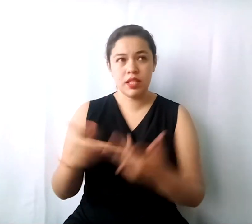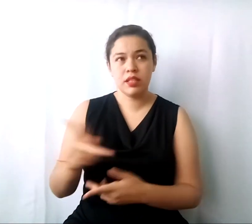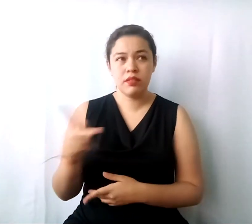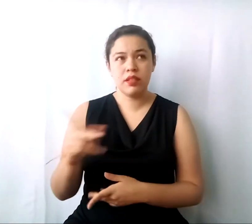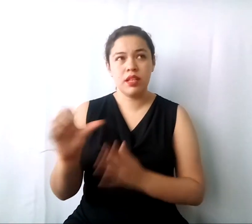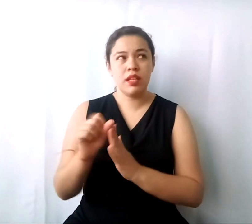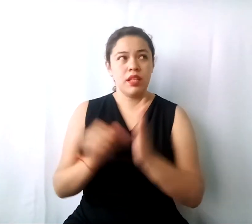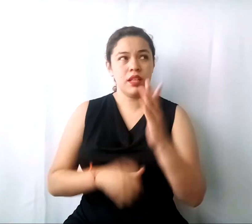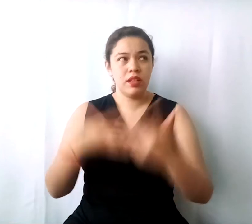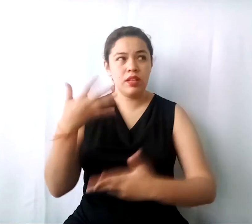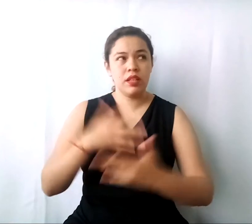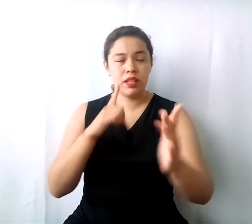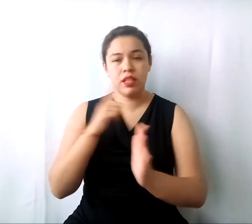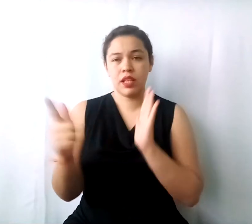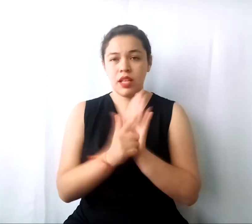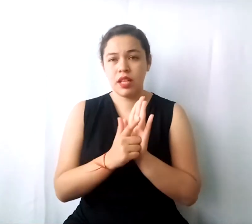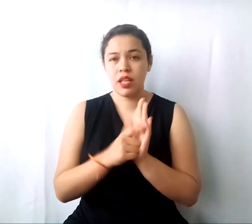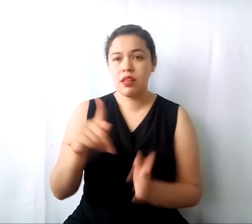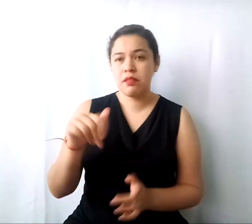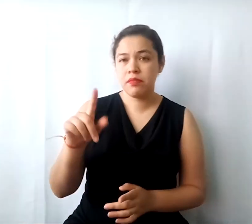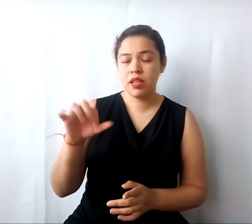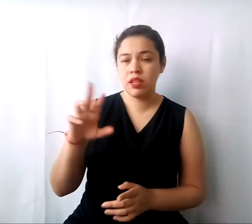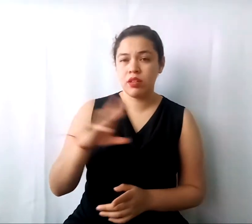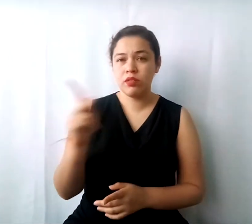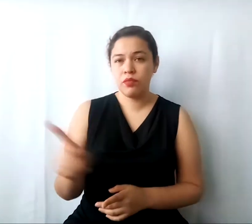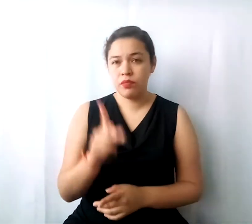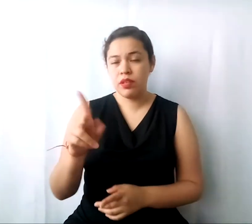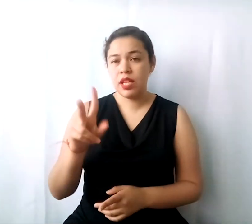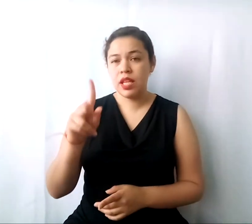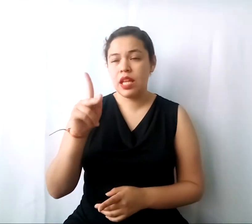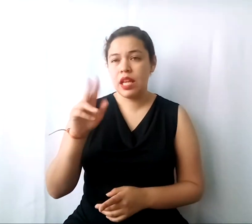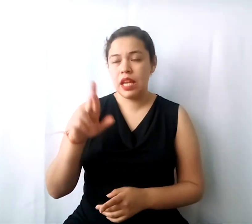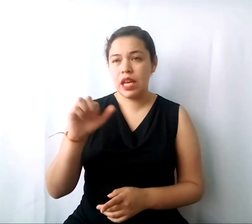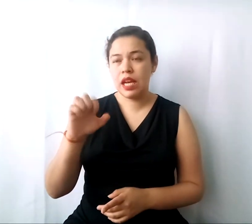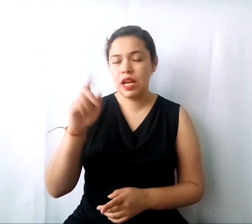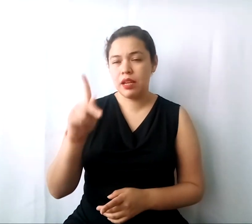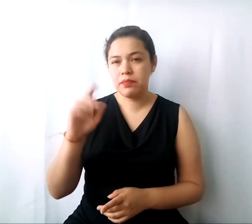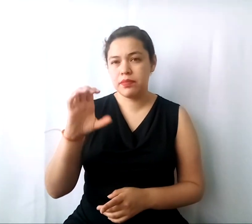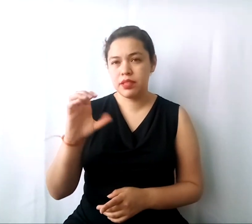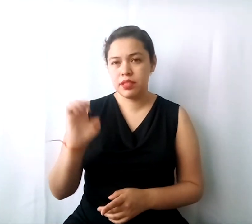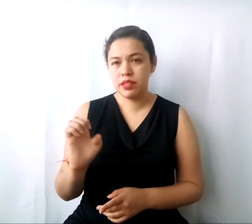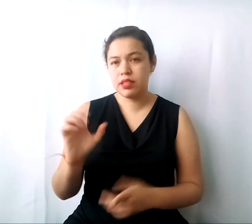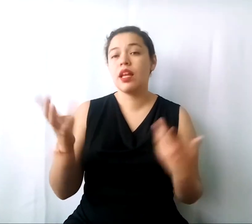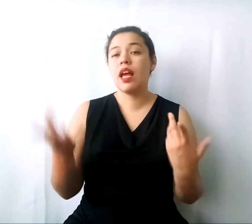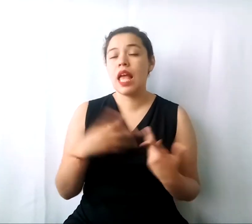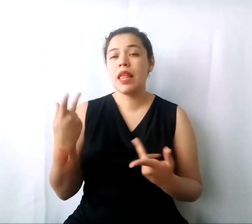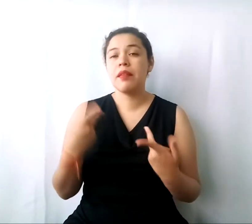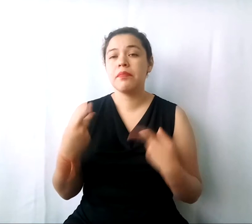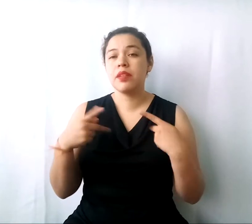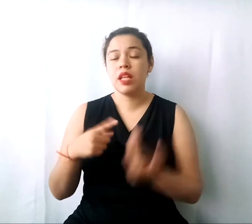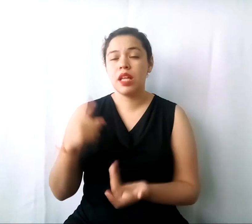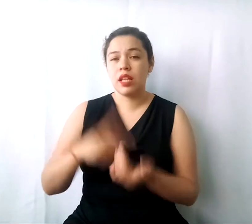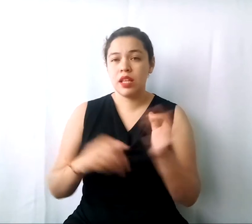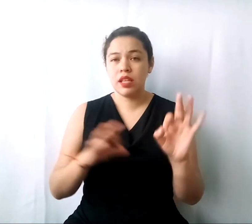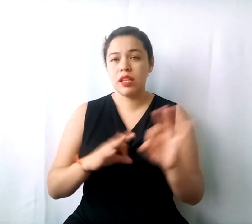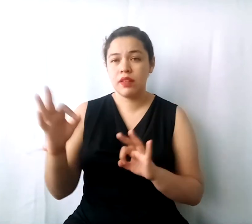ley. Y el padrón público, bueno, el REPSE, exige que se señalen los trabajadores que van a intervenir. Y